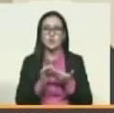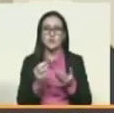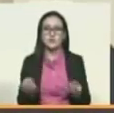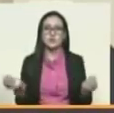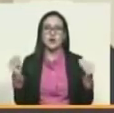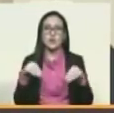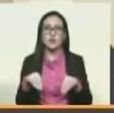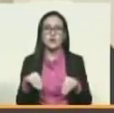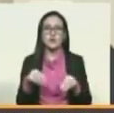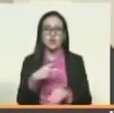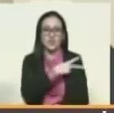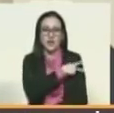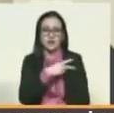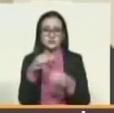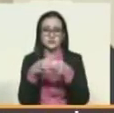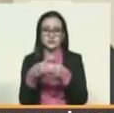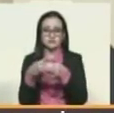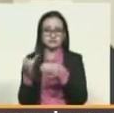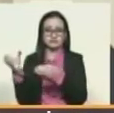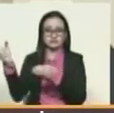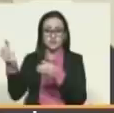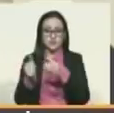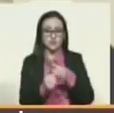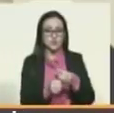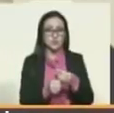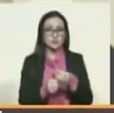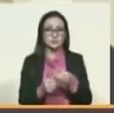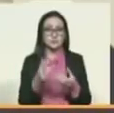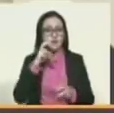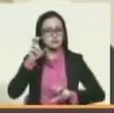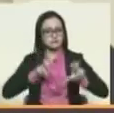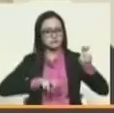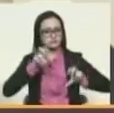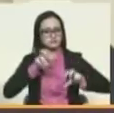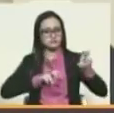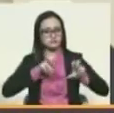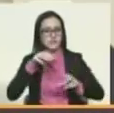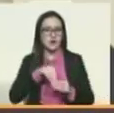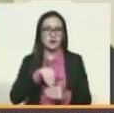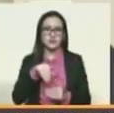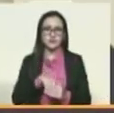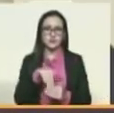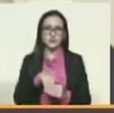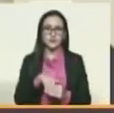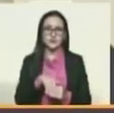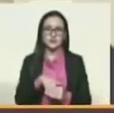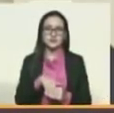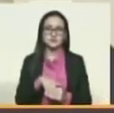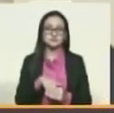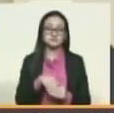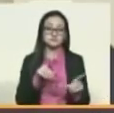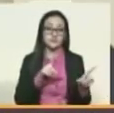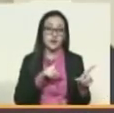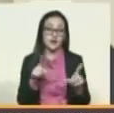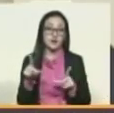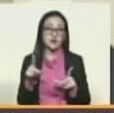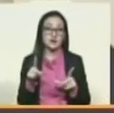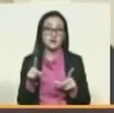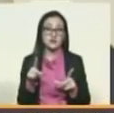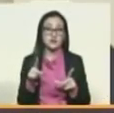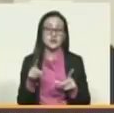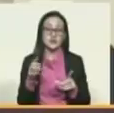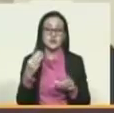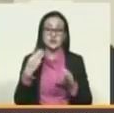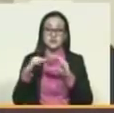para una delegación de acompañamiento y observación electoral. Hemos mandado al CARICOM,